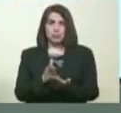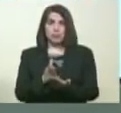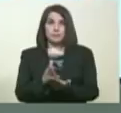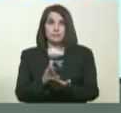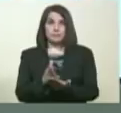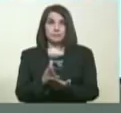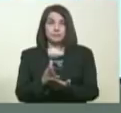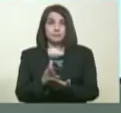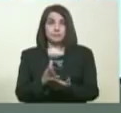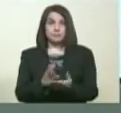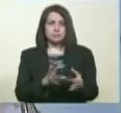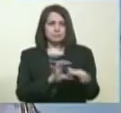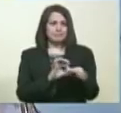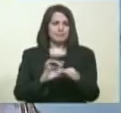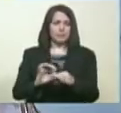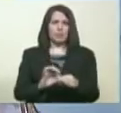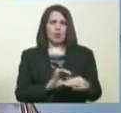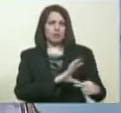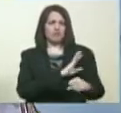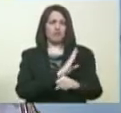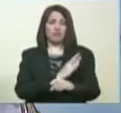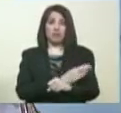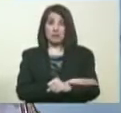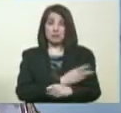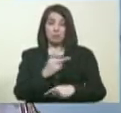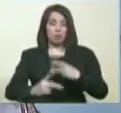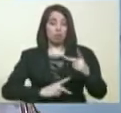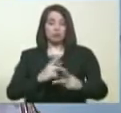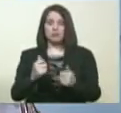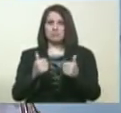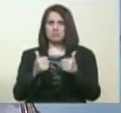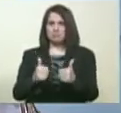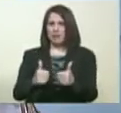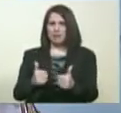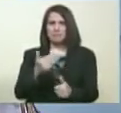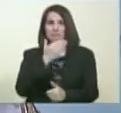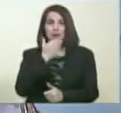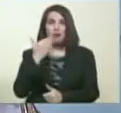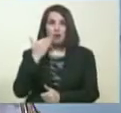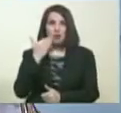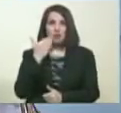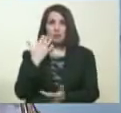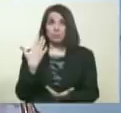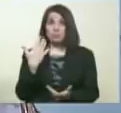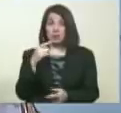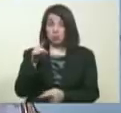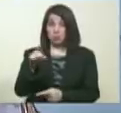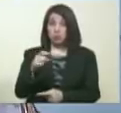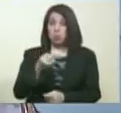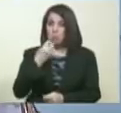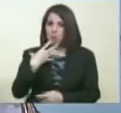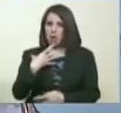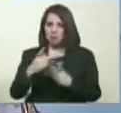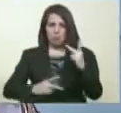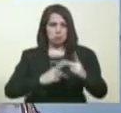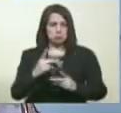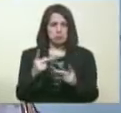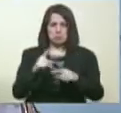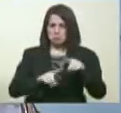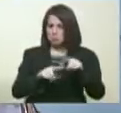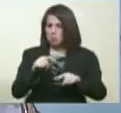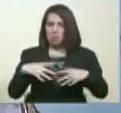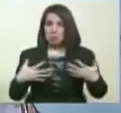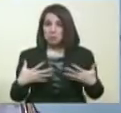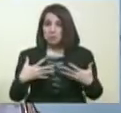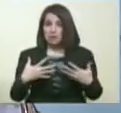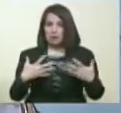la línea articularse para producir más, para producir mejor. Y si tú eres bueno produciendo un rublo y tienes